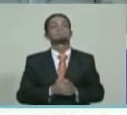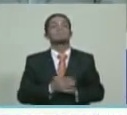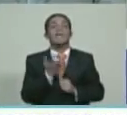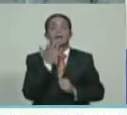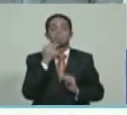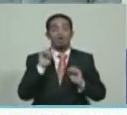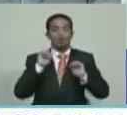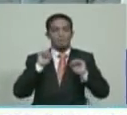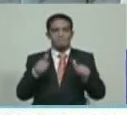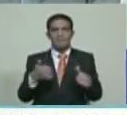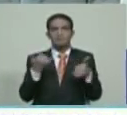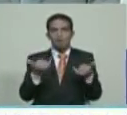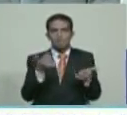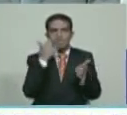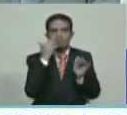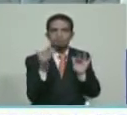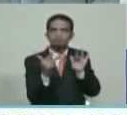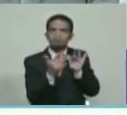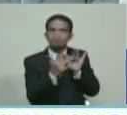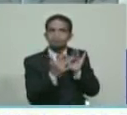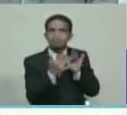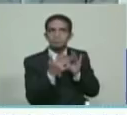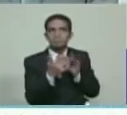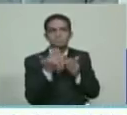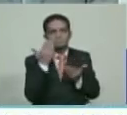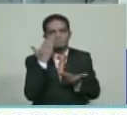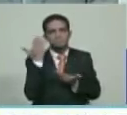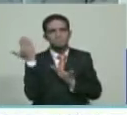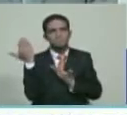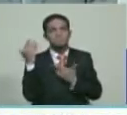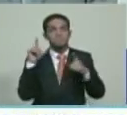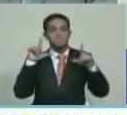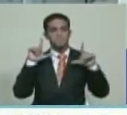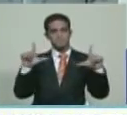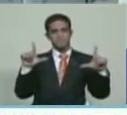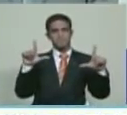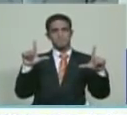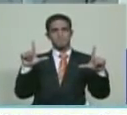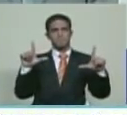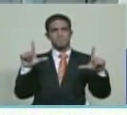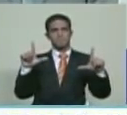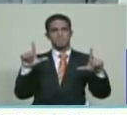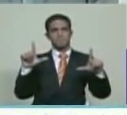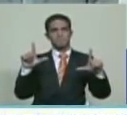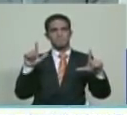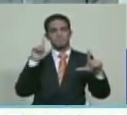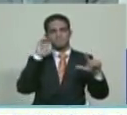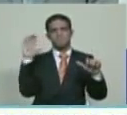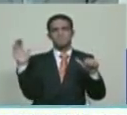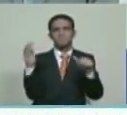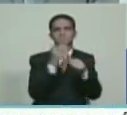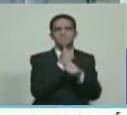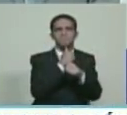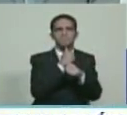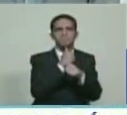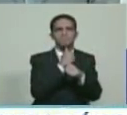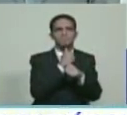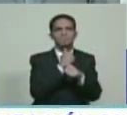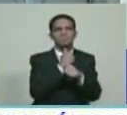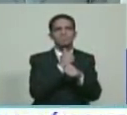la página principal la pantalla principal les aparecerá los